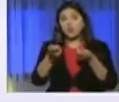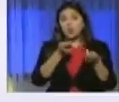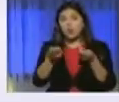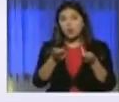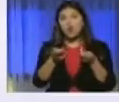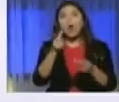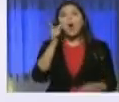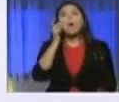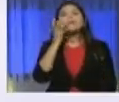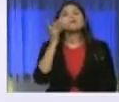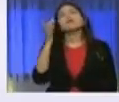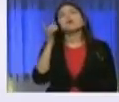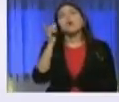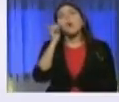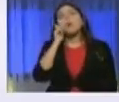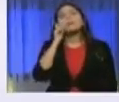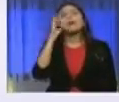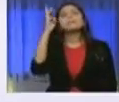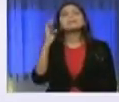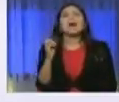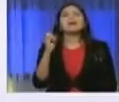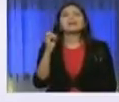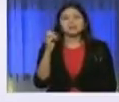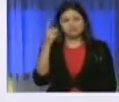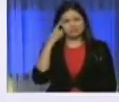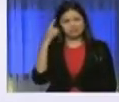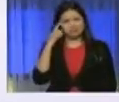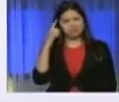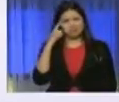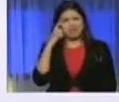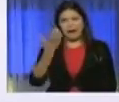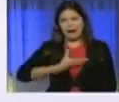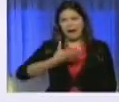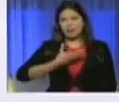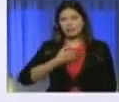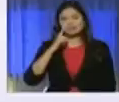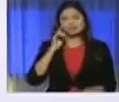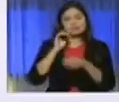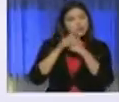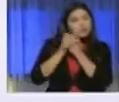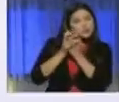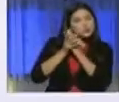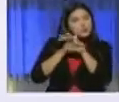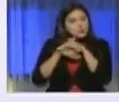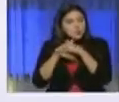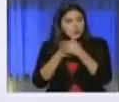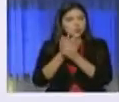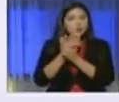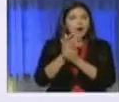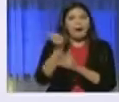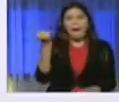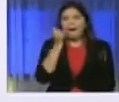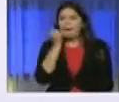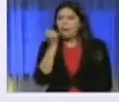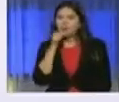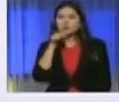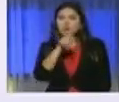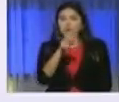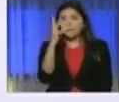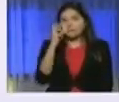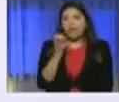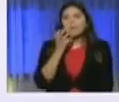Carlos Ocariz en Petare, Carlos Ocariz es el mafioso que está detrás de los abusos en Petare, por